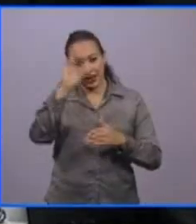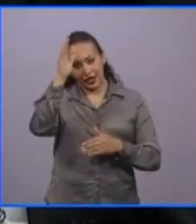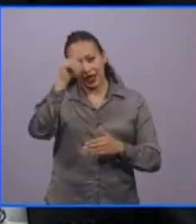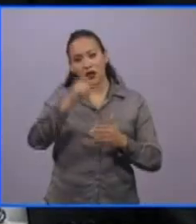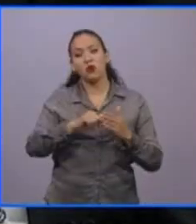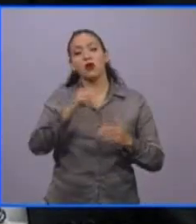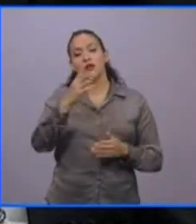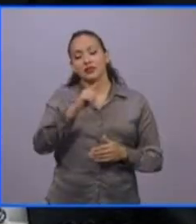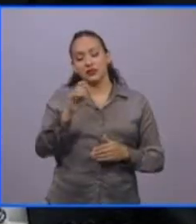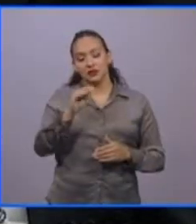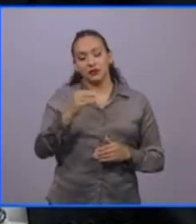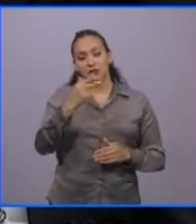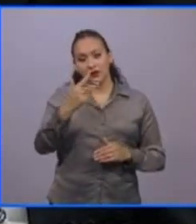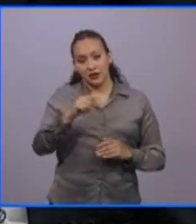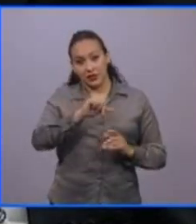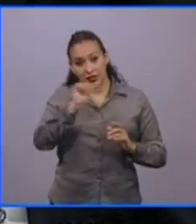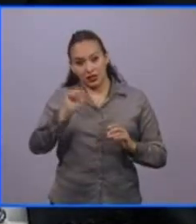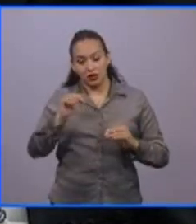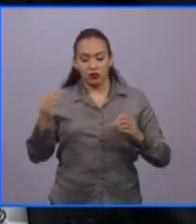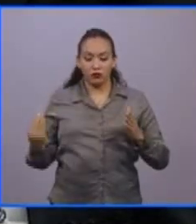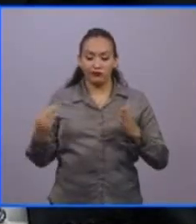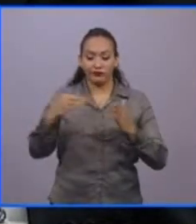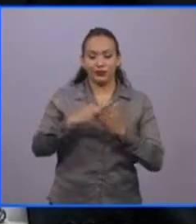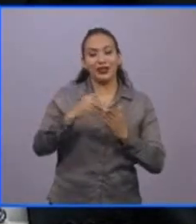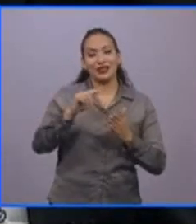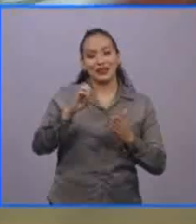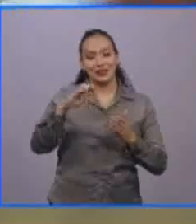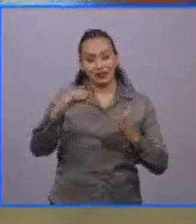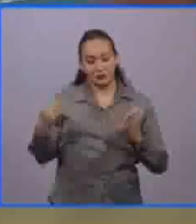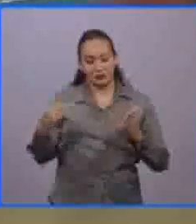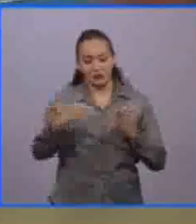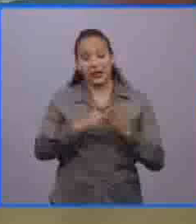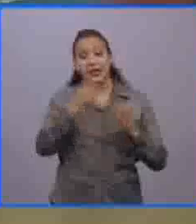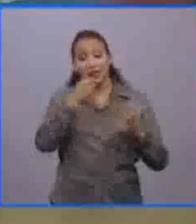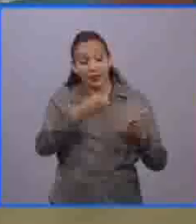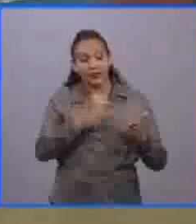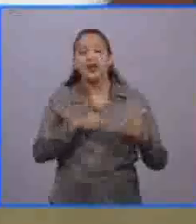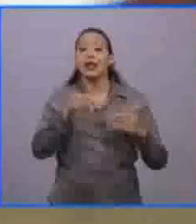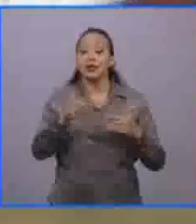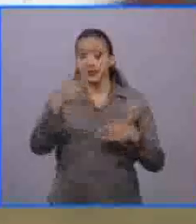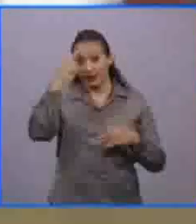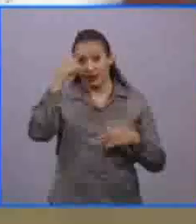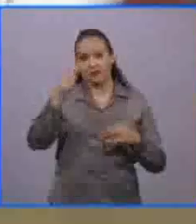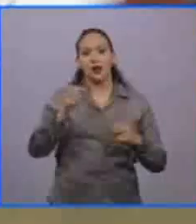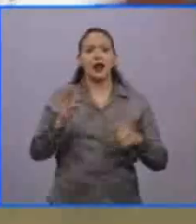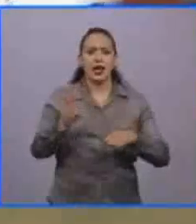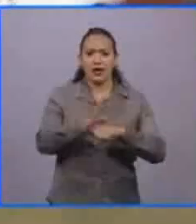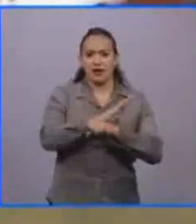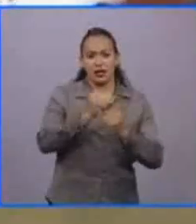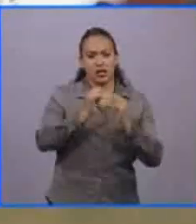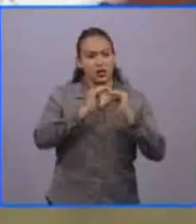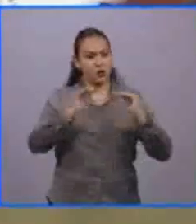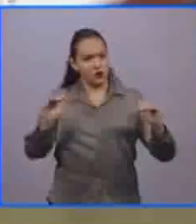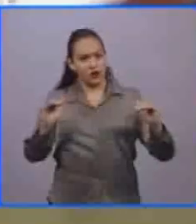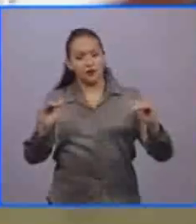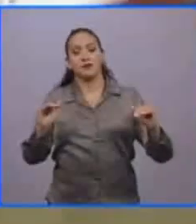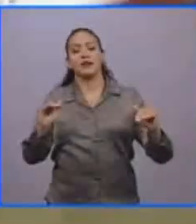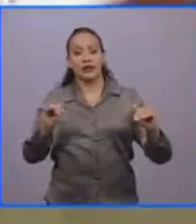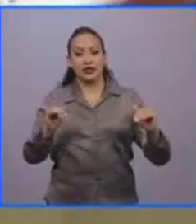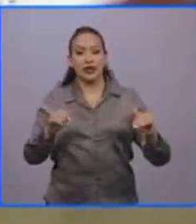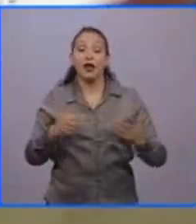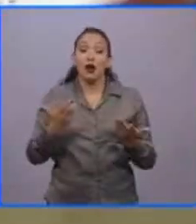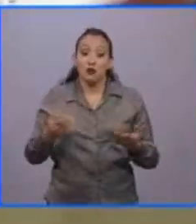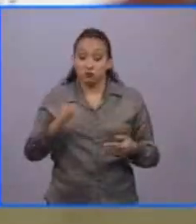la OIT y el anexo laboral del TEMEC, misma que tiene un carácter imparcial y los acuerdos tienen valor de cosa juzgada, por lo que